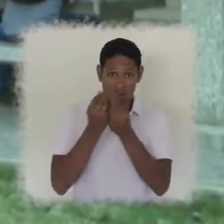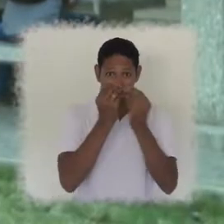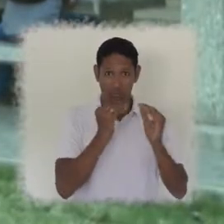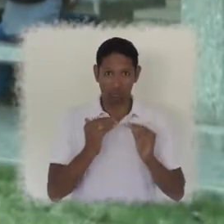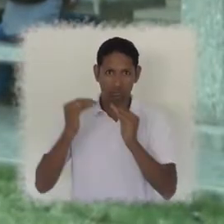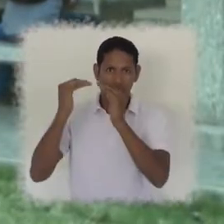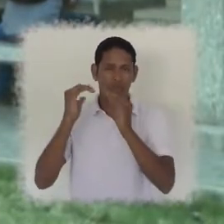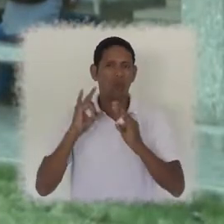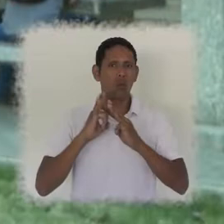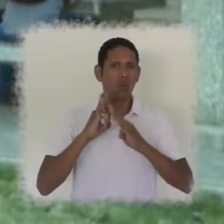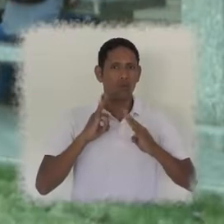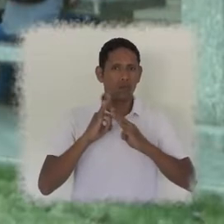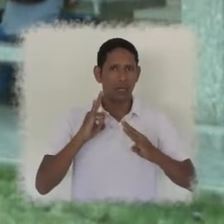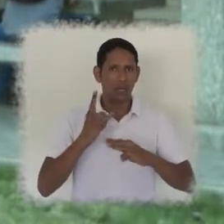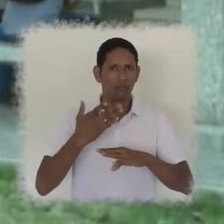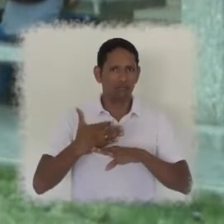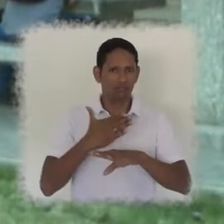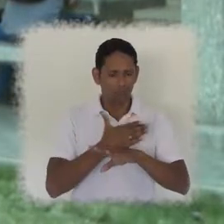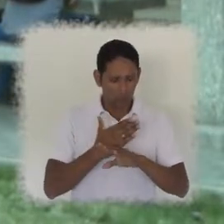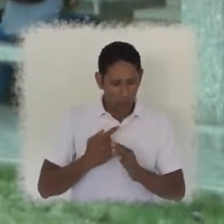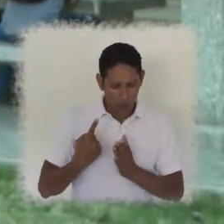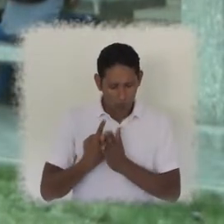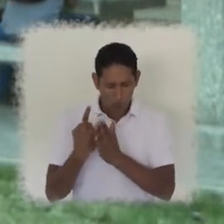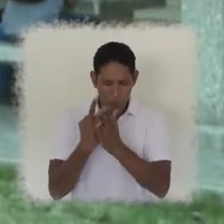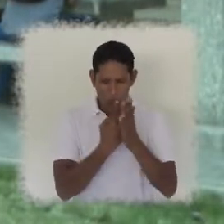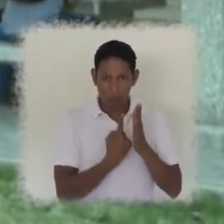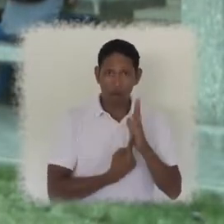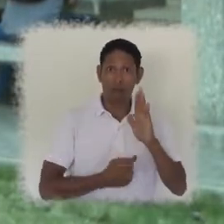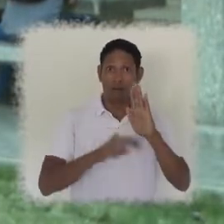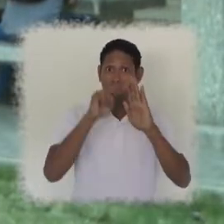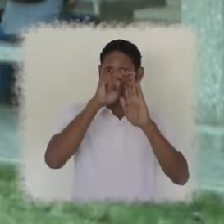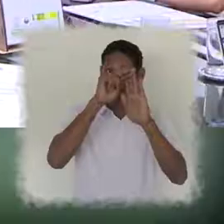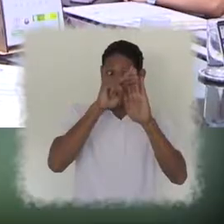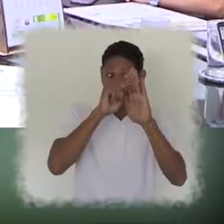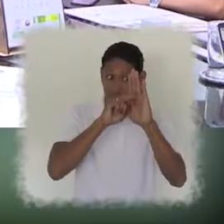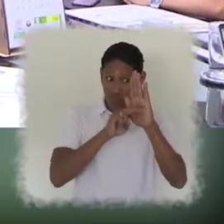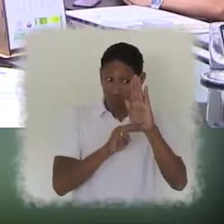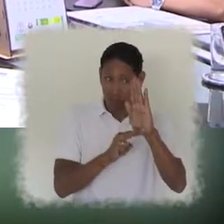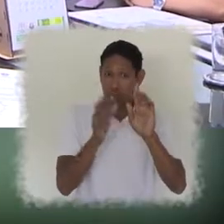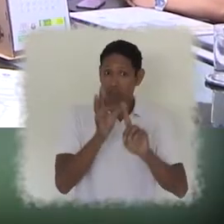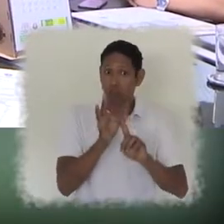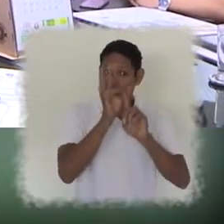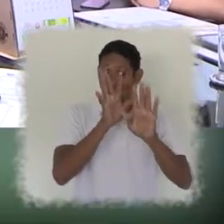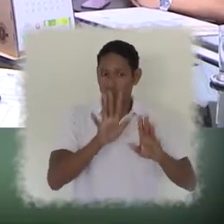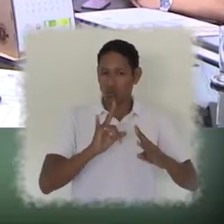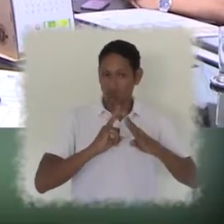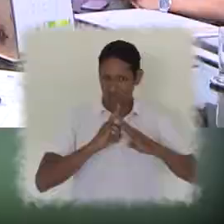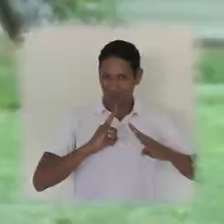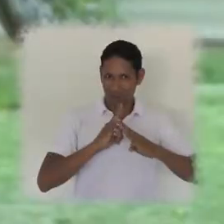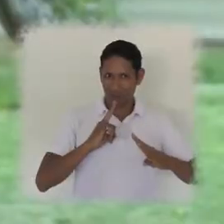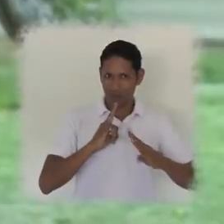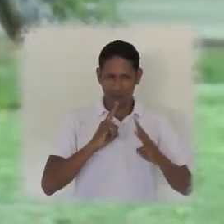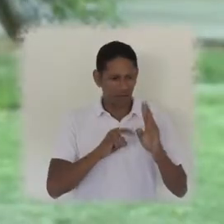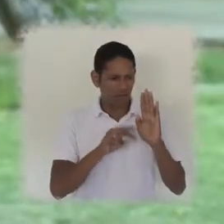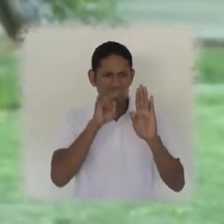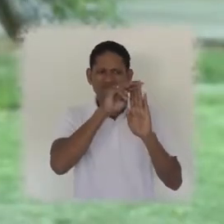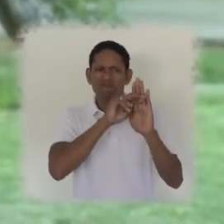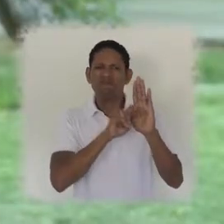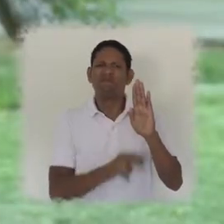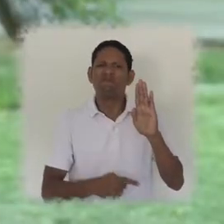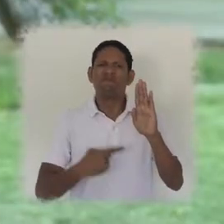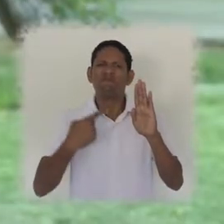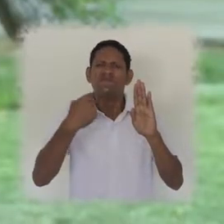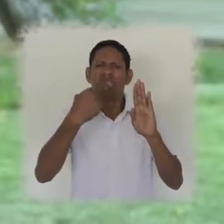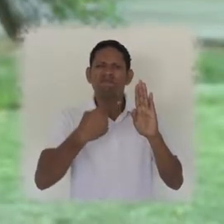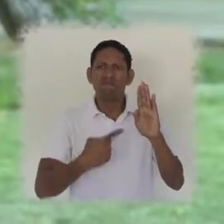El Consejo Superior de la Universidad del Magdalena expidió el Reglamento de Propiedad Intelectual de la institución. El